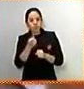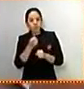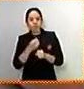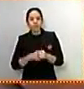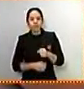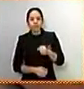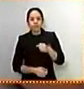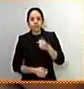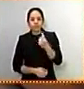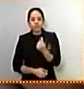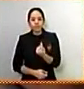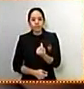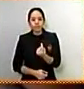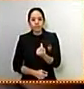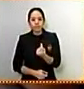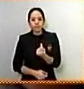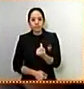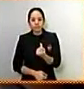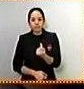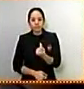seleccionado.